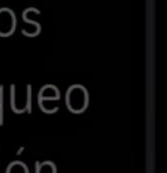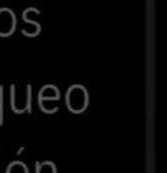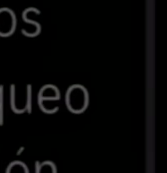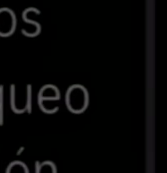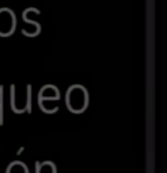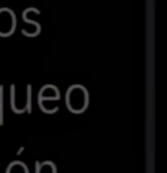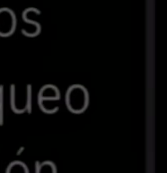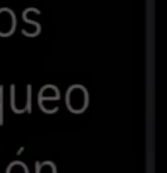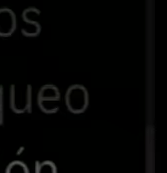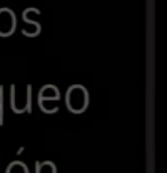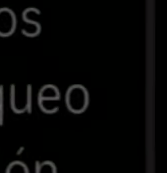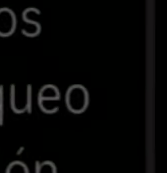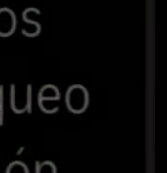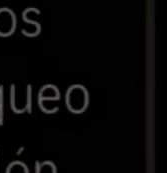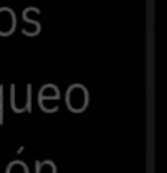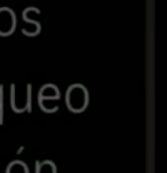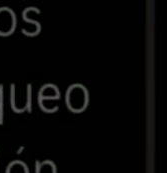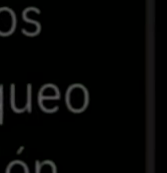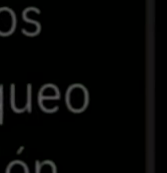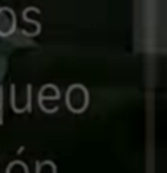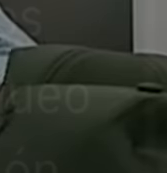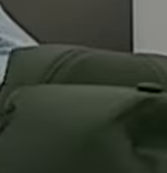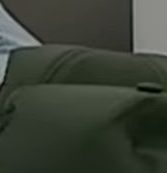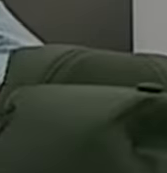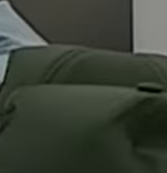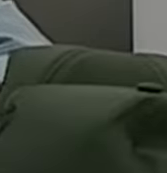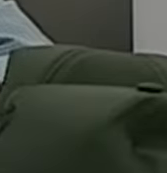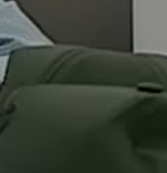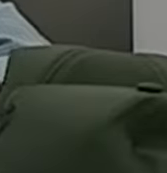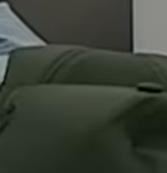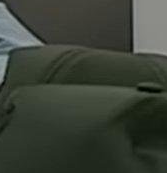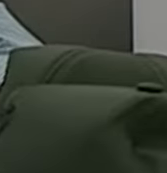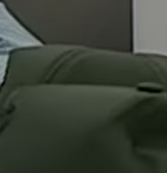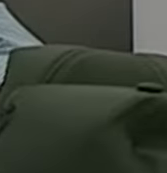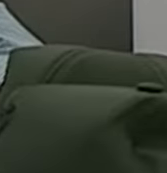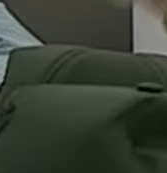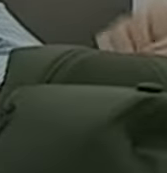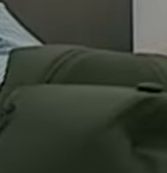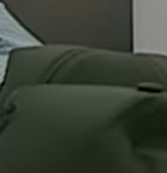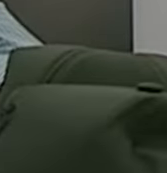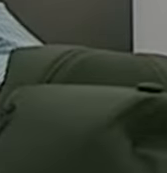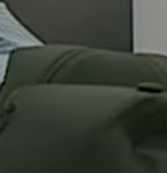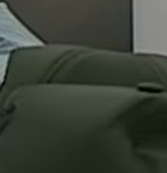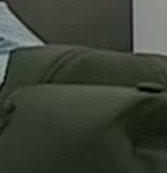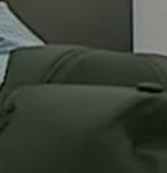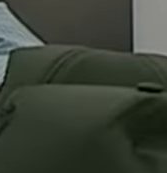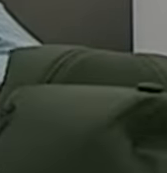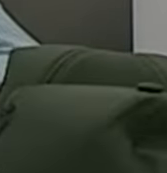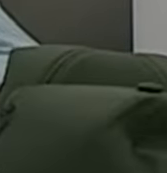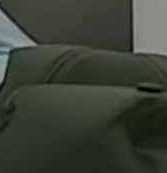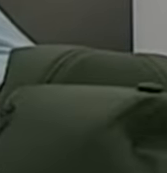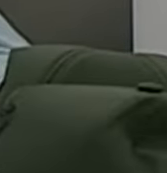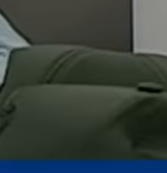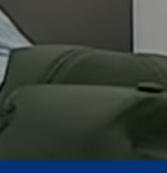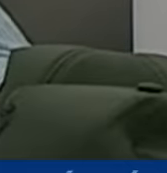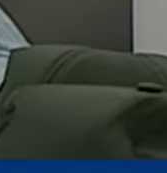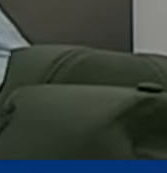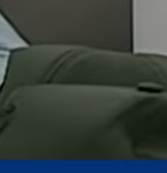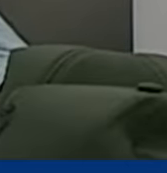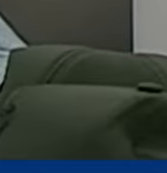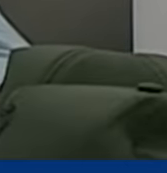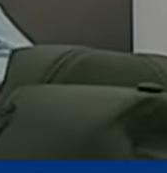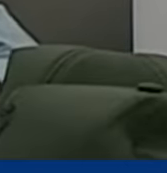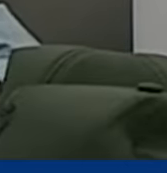una marcha hacia Miraflores. Y Guaidó dijo en su momento: el sábado me siento en mi silla de